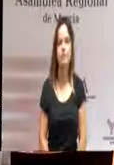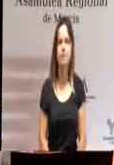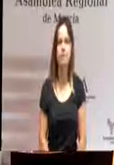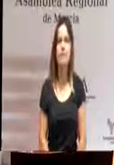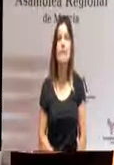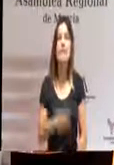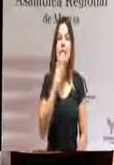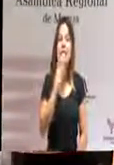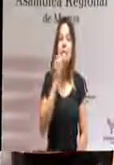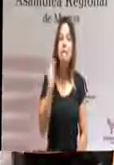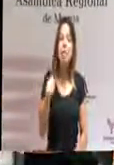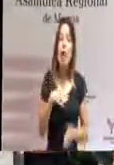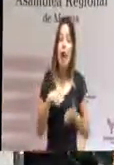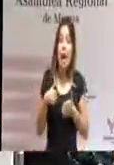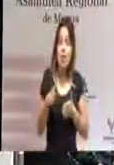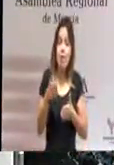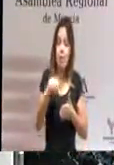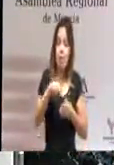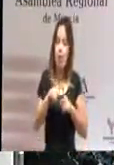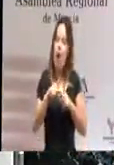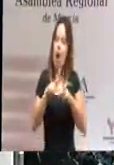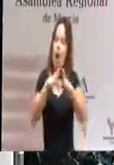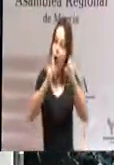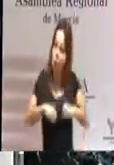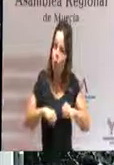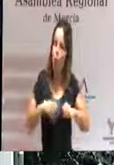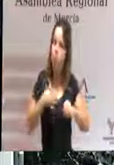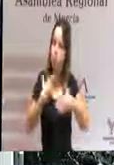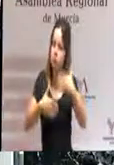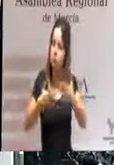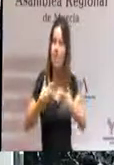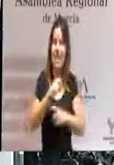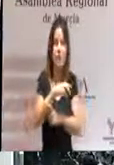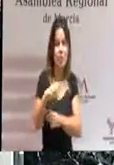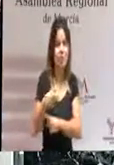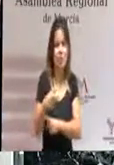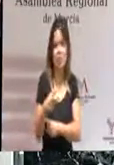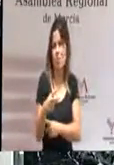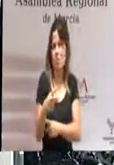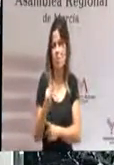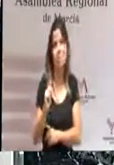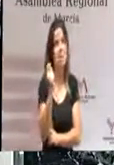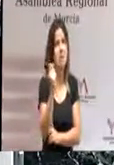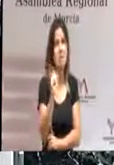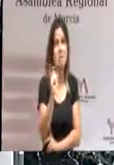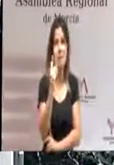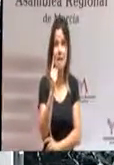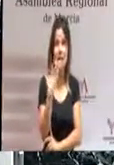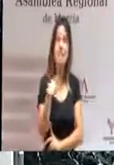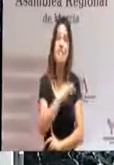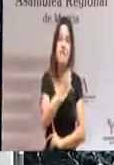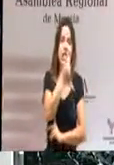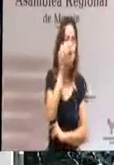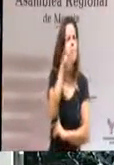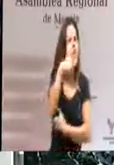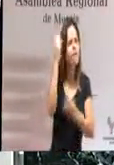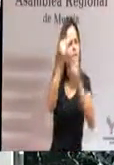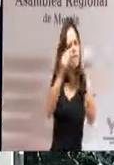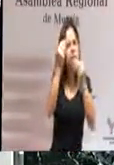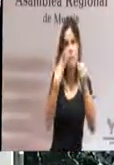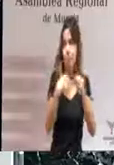Si trazamos ese camino desde el consenso y el acuerdo, el resultado será mucho más exitoso. Señorías, reflexionen y